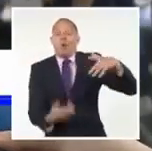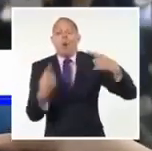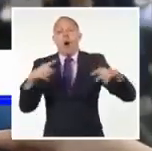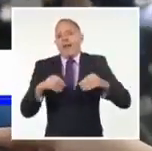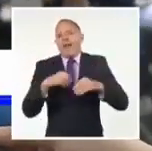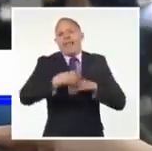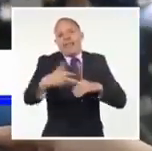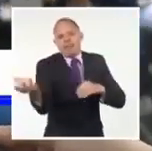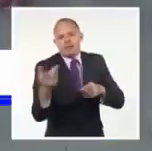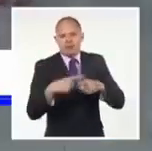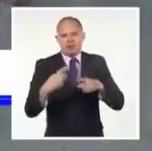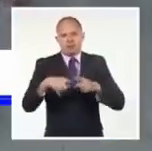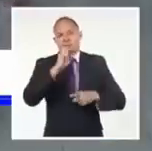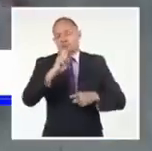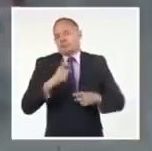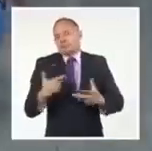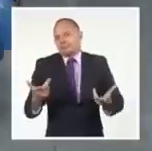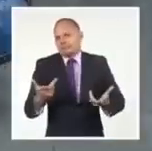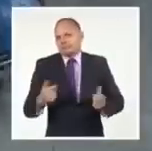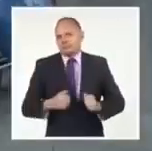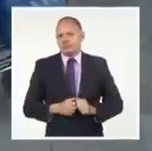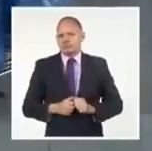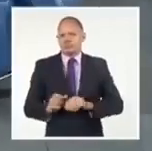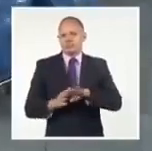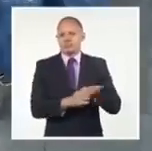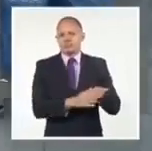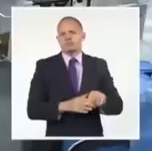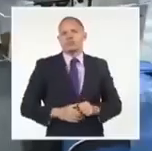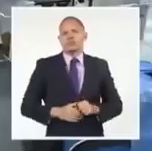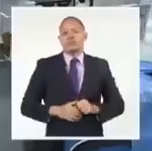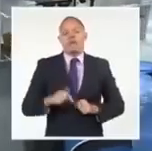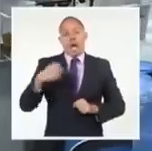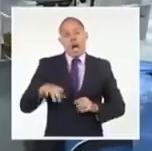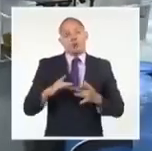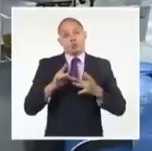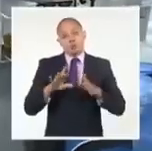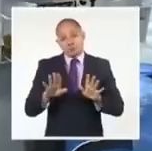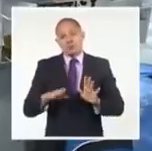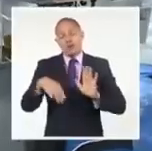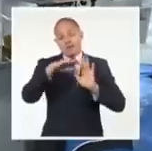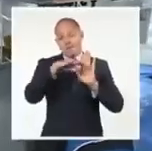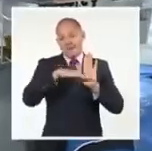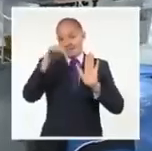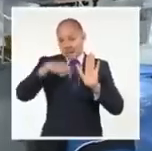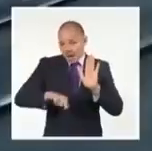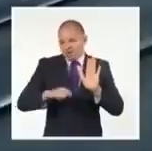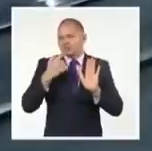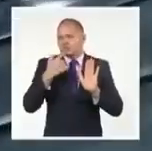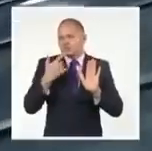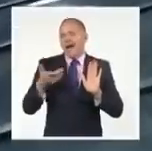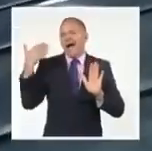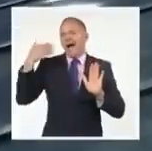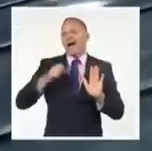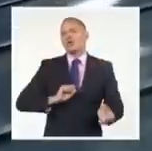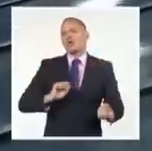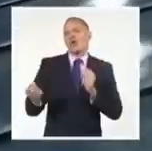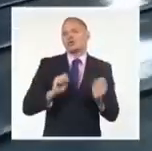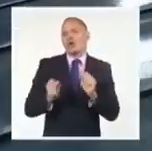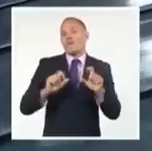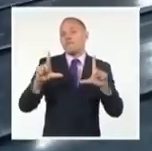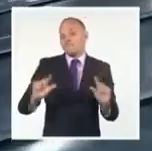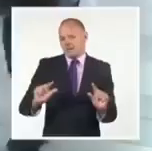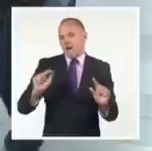todo eso, y figúrate tú. Flexibilizar la entrada de mercancías a los pasajeros forma parte de las medidas aprobadas por el gobierno cubano ante la compleja situación económica